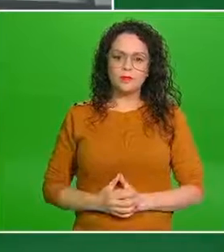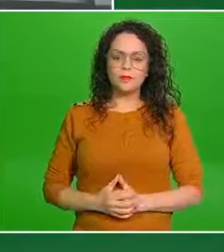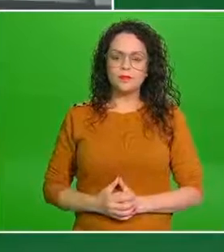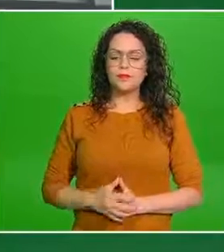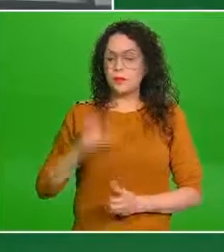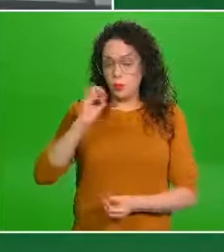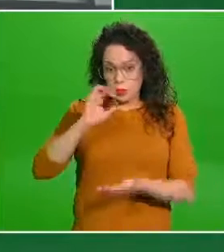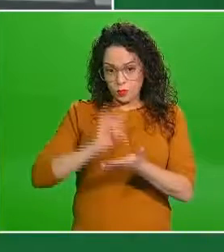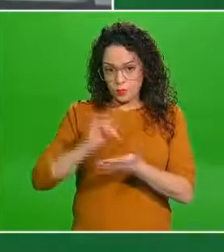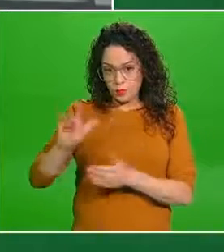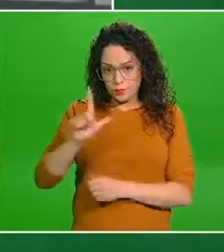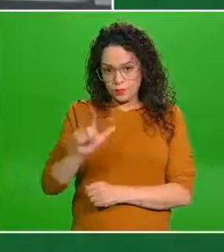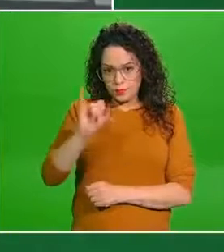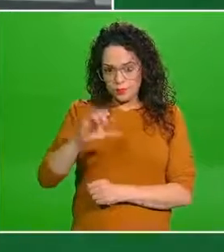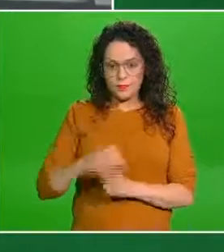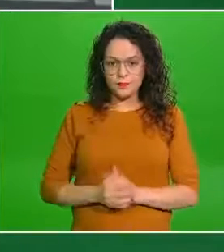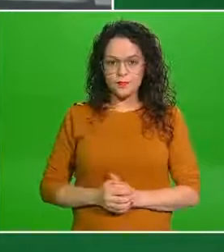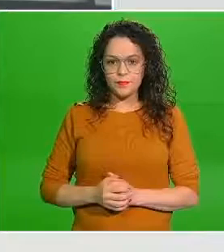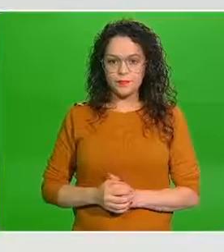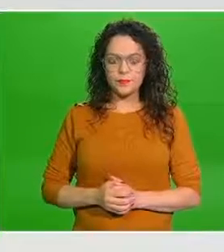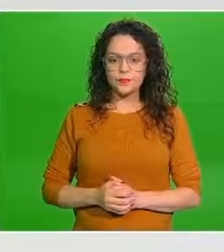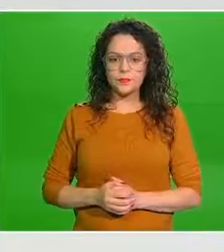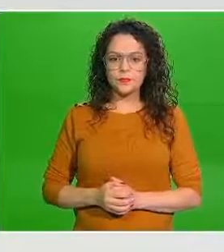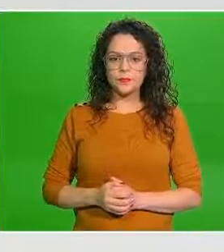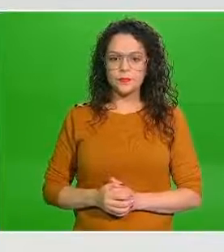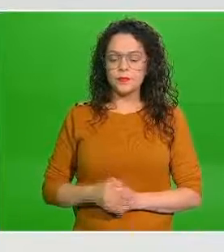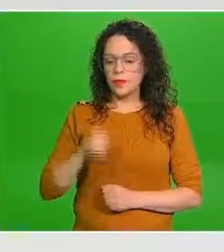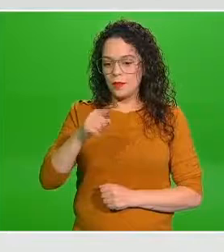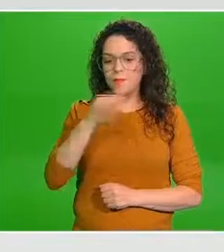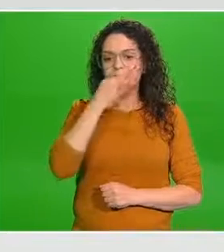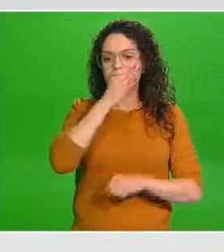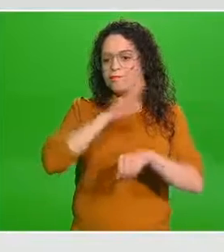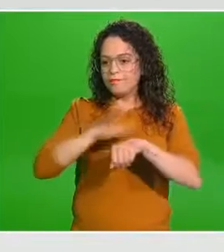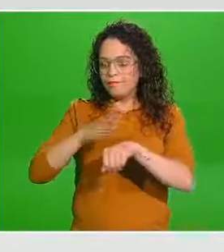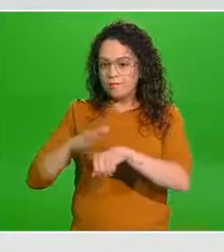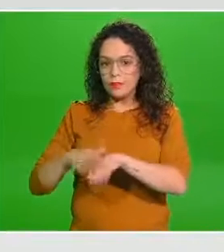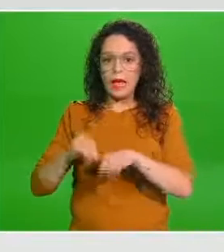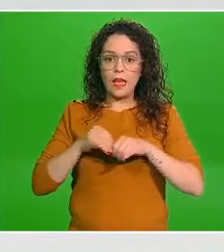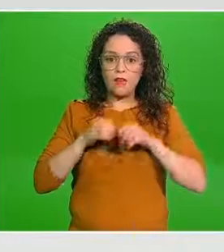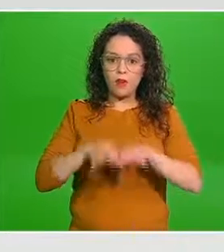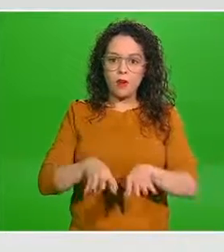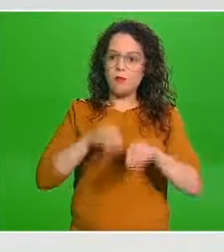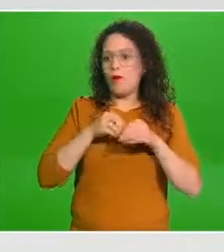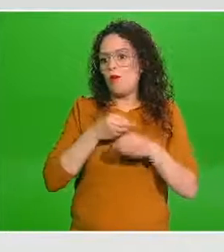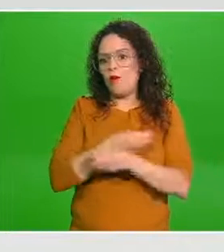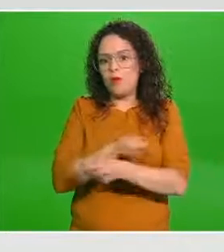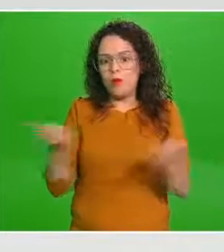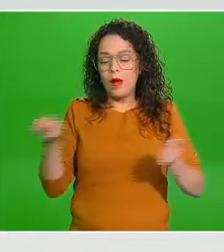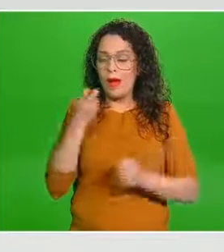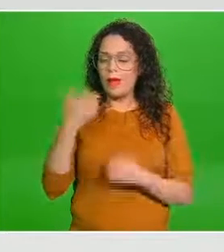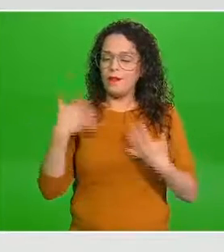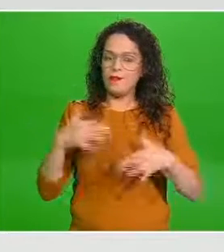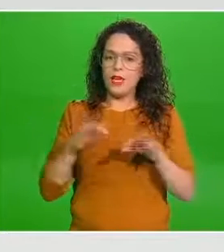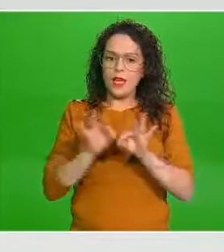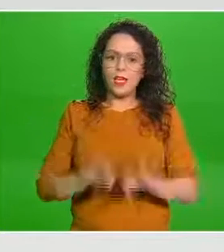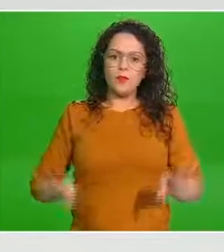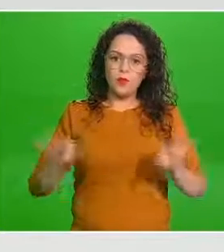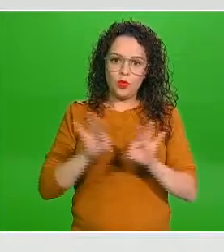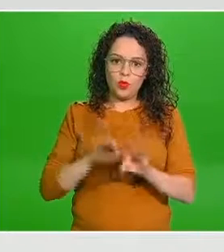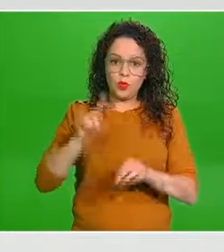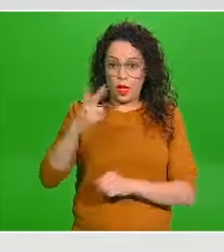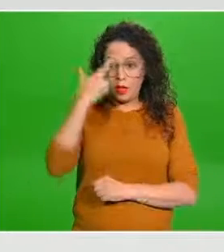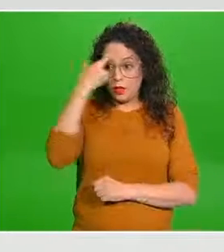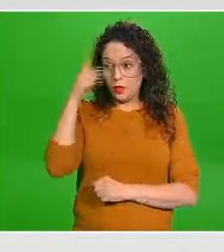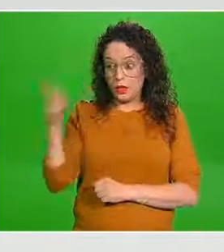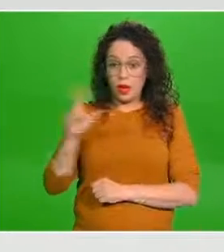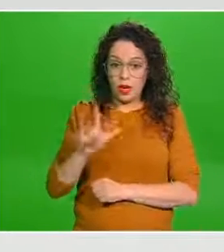Muchas gracias, licenciado Dauzón, por los mensajes y por la información. Recordar que el licenciado Dauzón